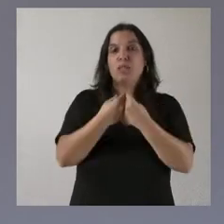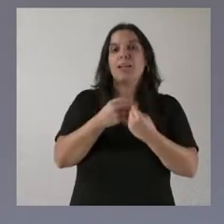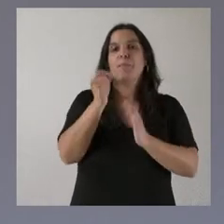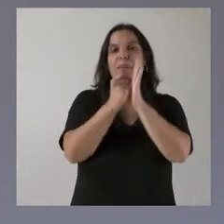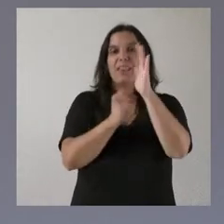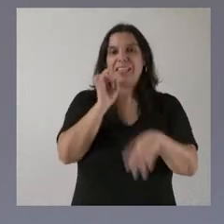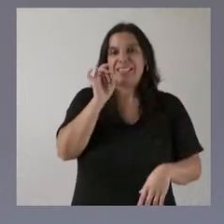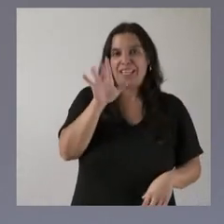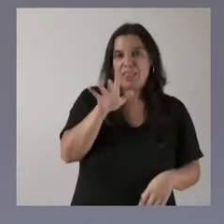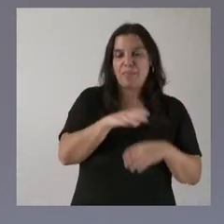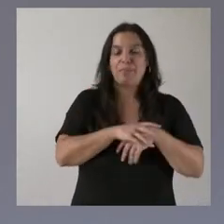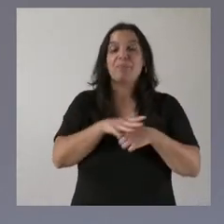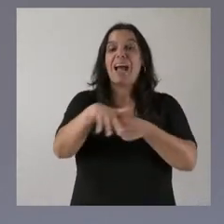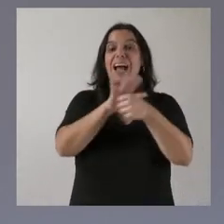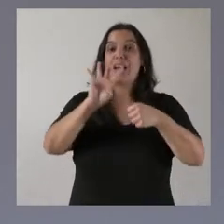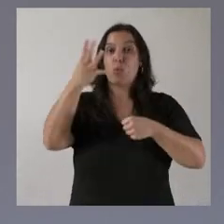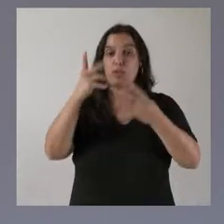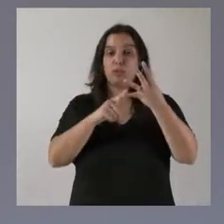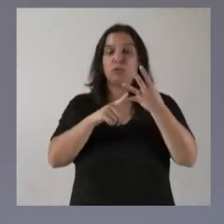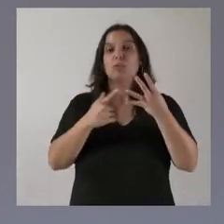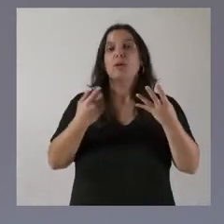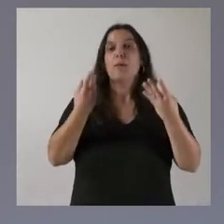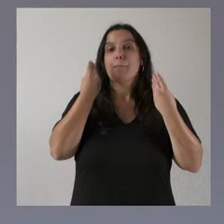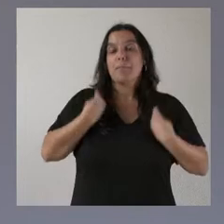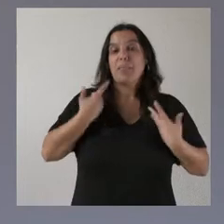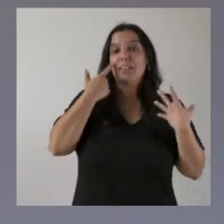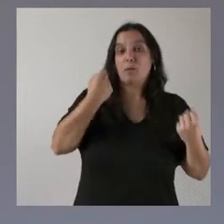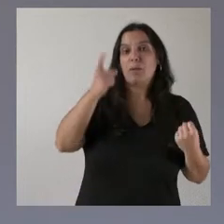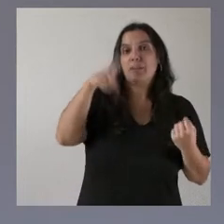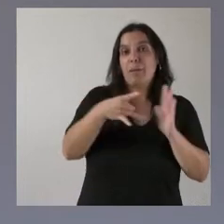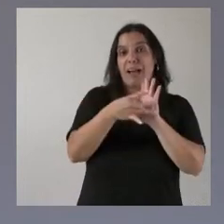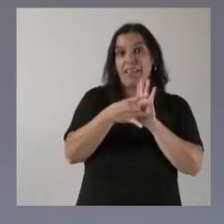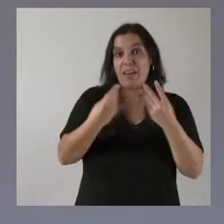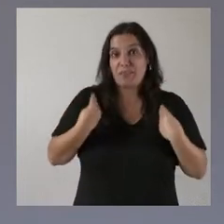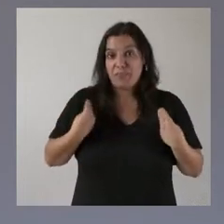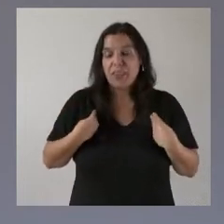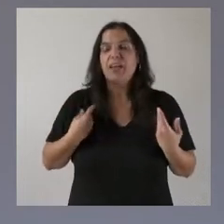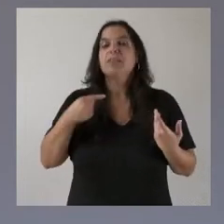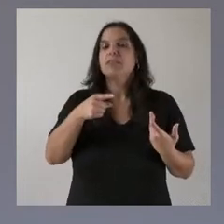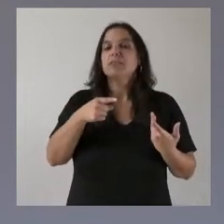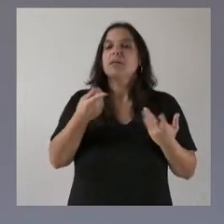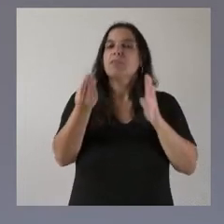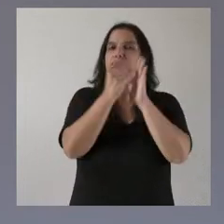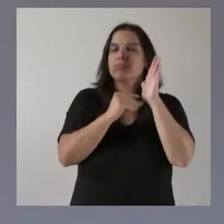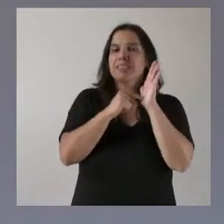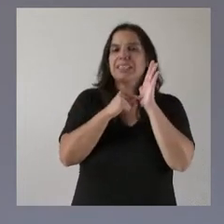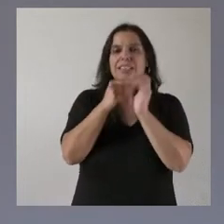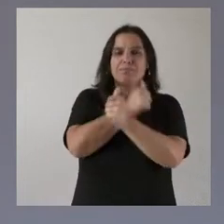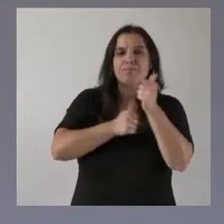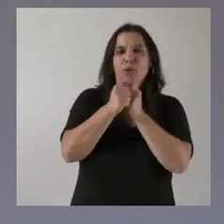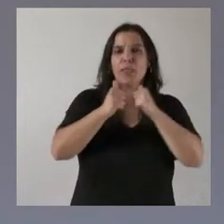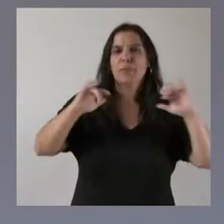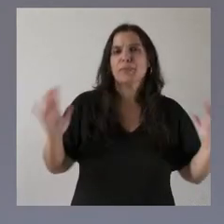la cuarta de las áreas vida saludable y calidad de vida dentro de la que se encuadra un impulso prioritario